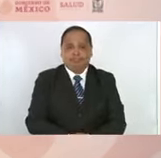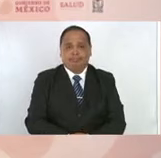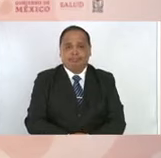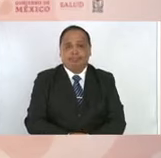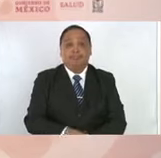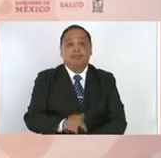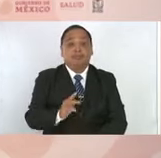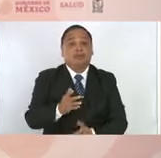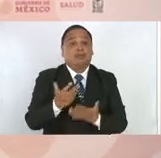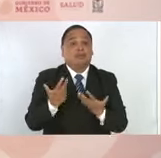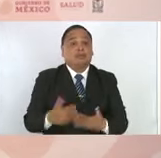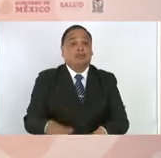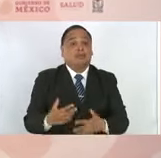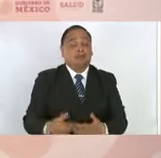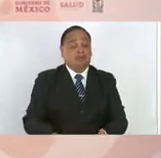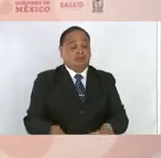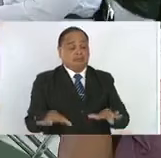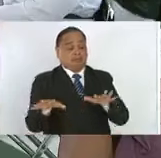hasta increíble.